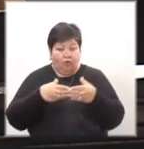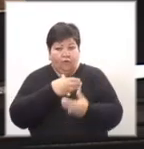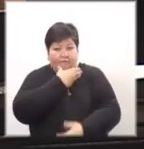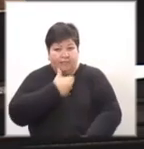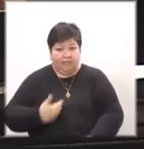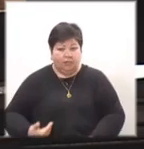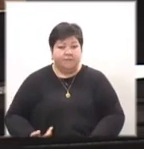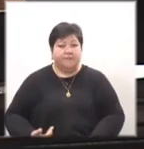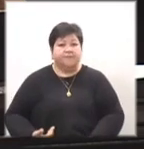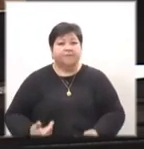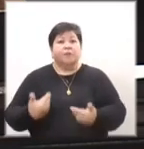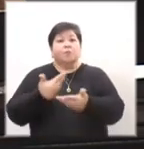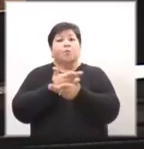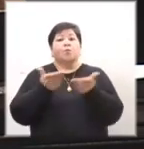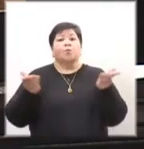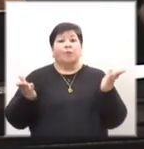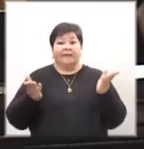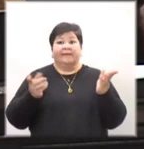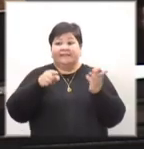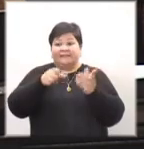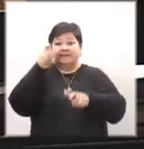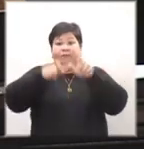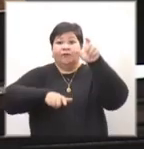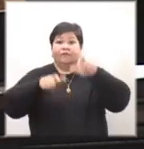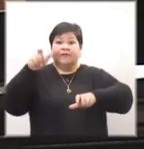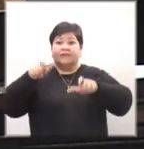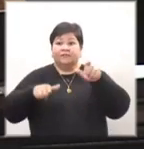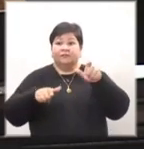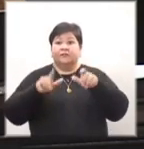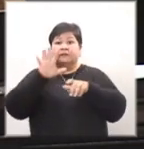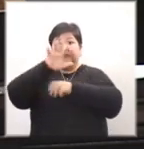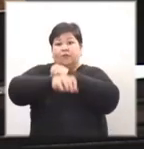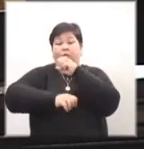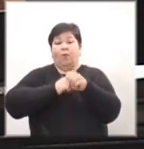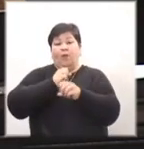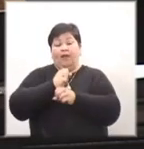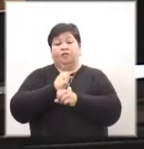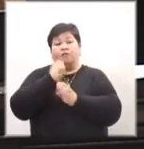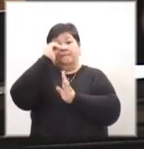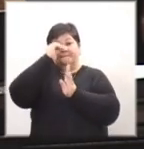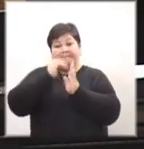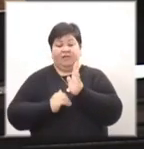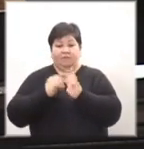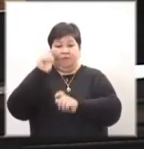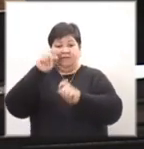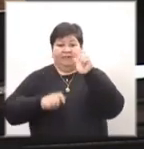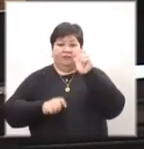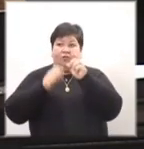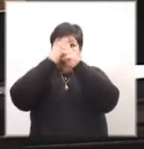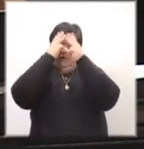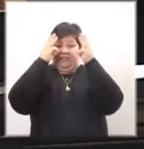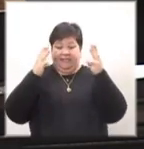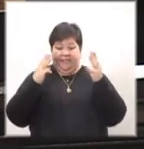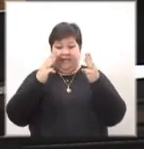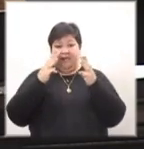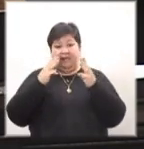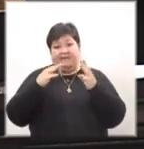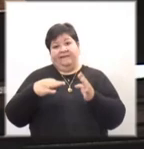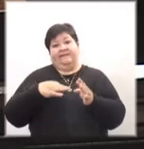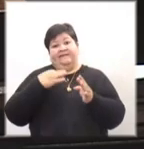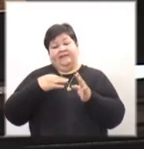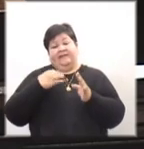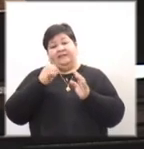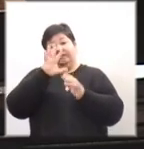muestra cómo este conjunto de población vive 5 años menos que la población en general. Muchas gracias.